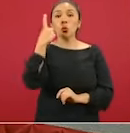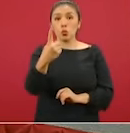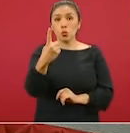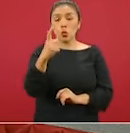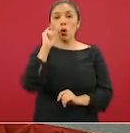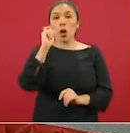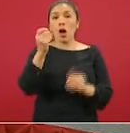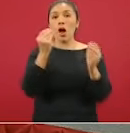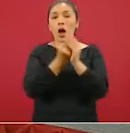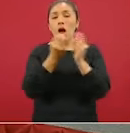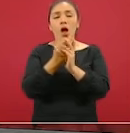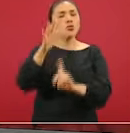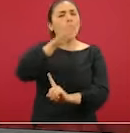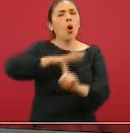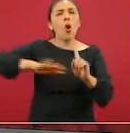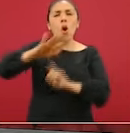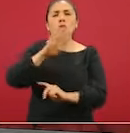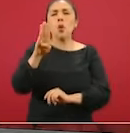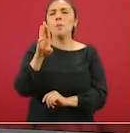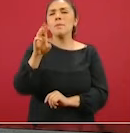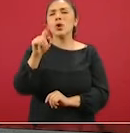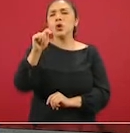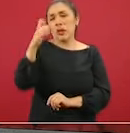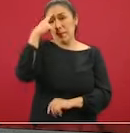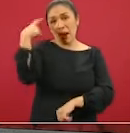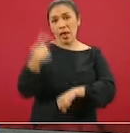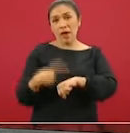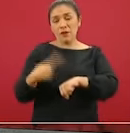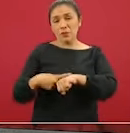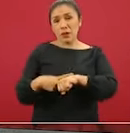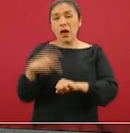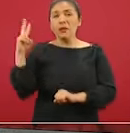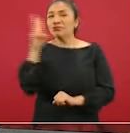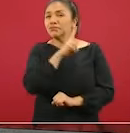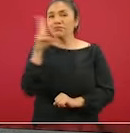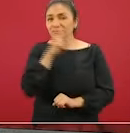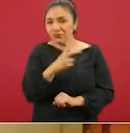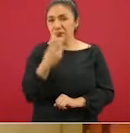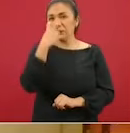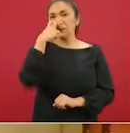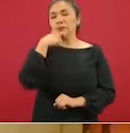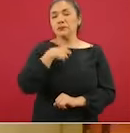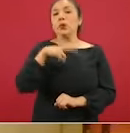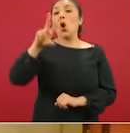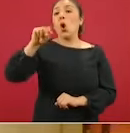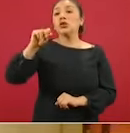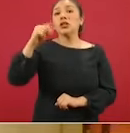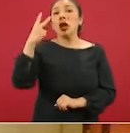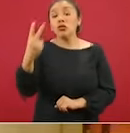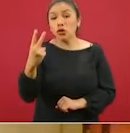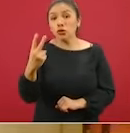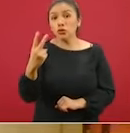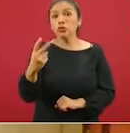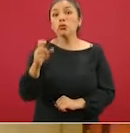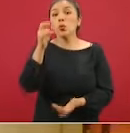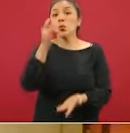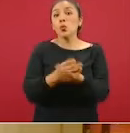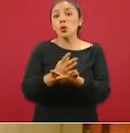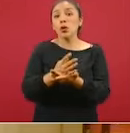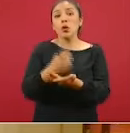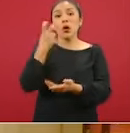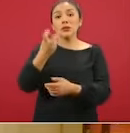tiene que ver entonces a todos los brotes de enfermedad respiratoria, 82 de ellos solamente en